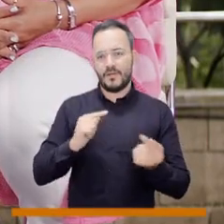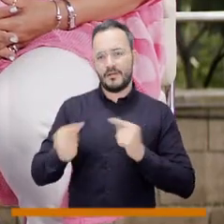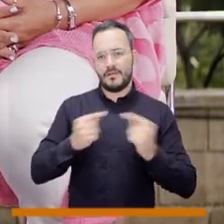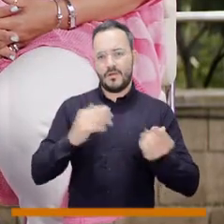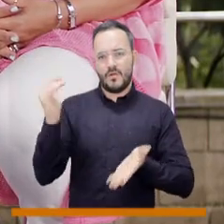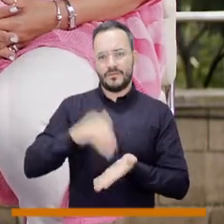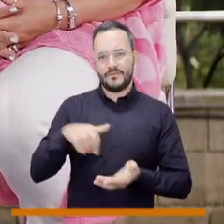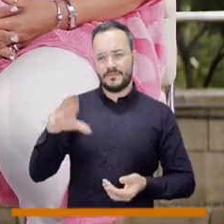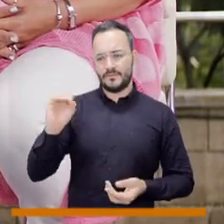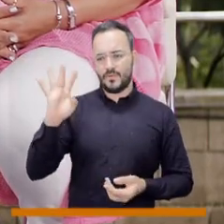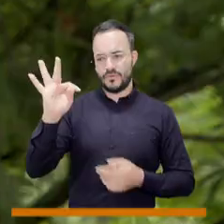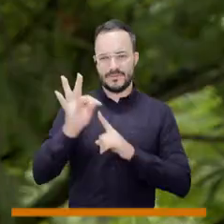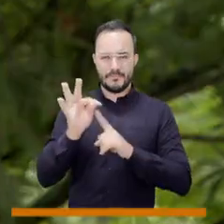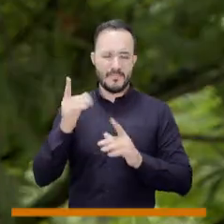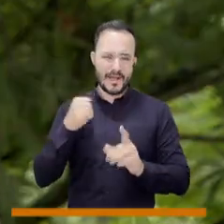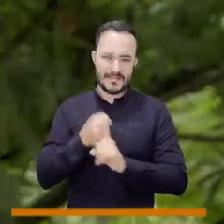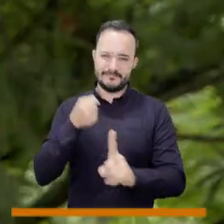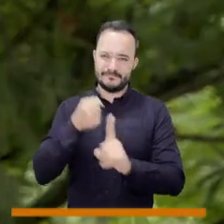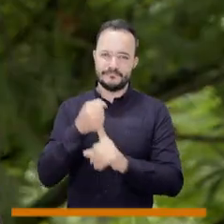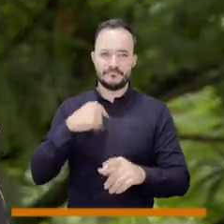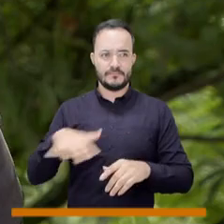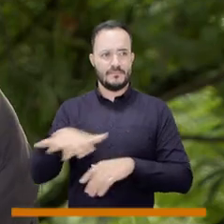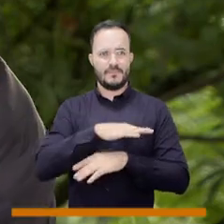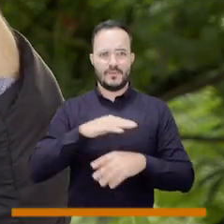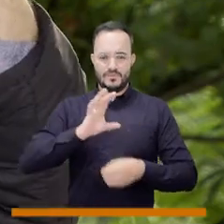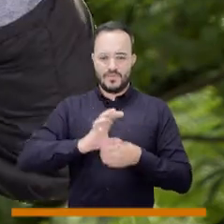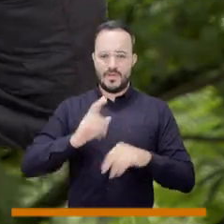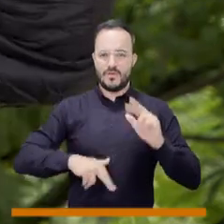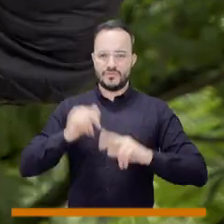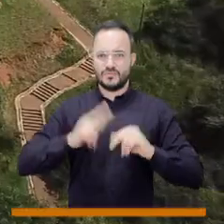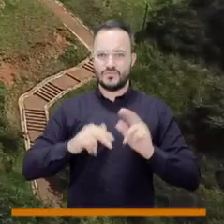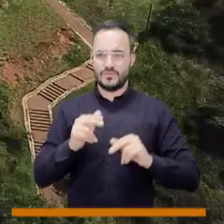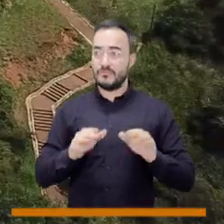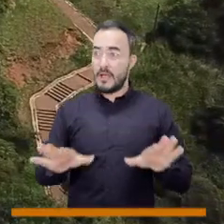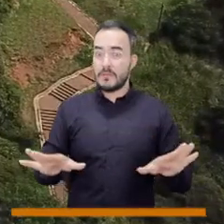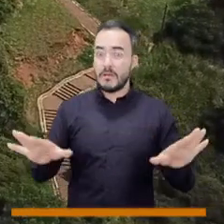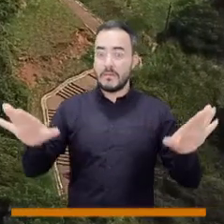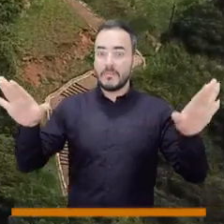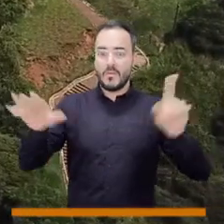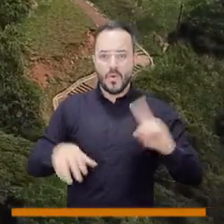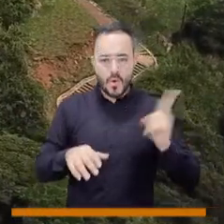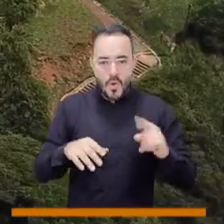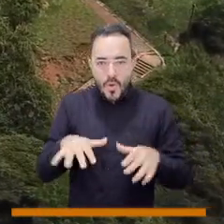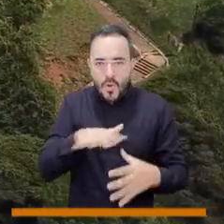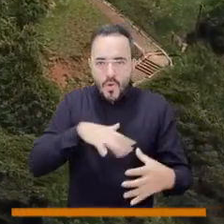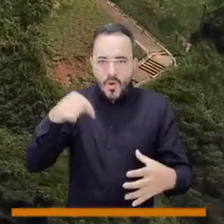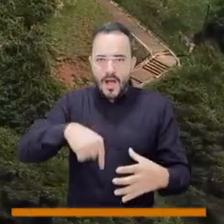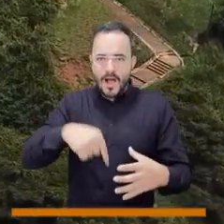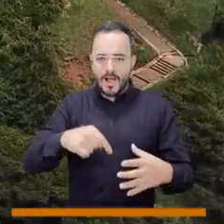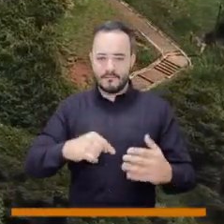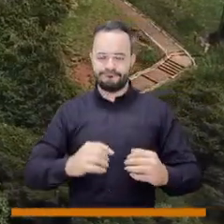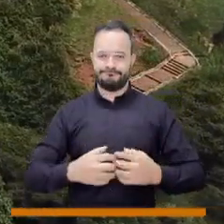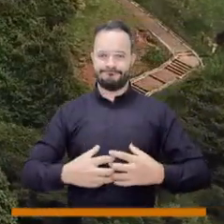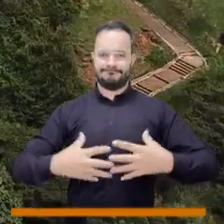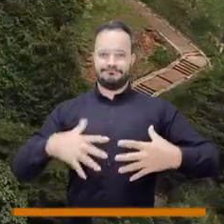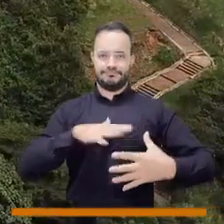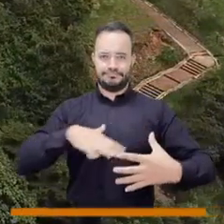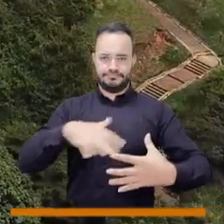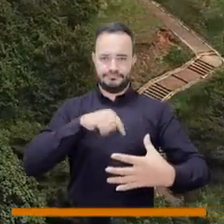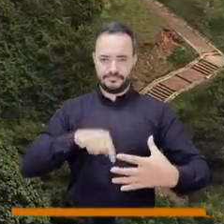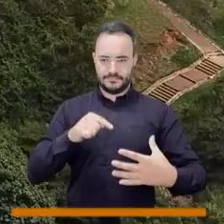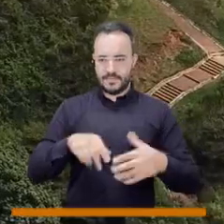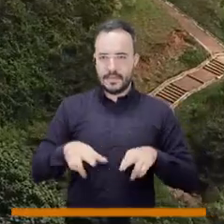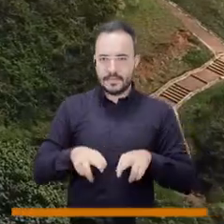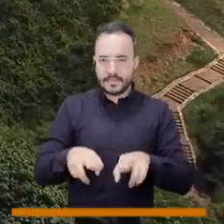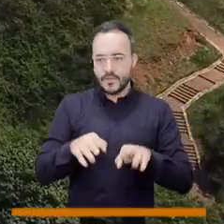nuevo, a ver cómo generamos incentivos para que la ciudad no siga creciendo más hacia la ladera, sino que crezca más densamente de las